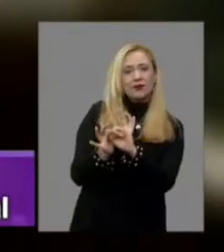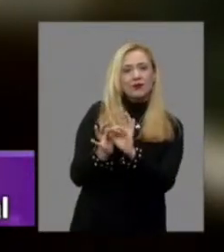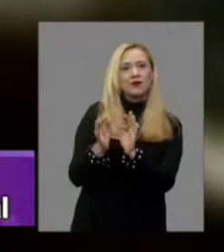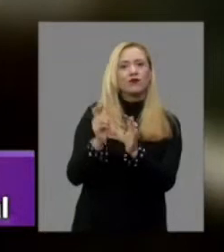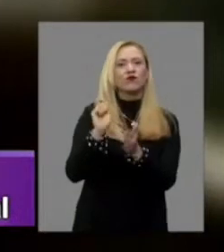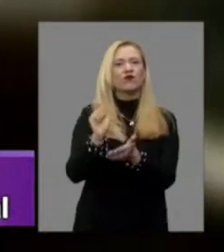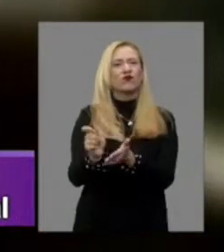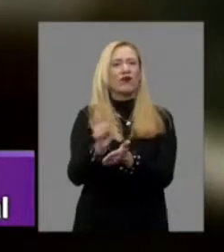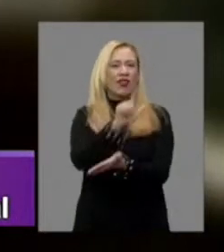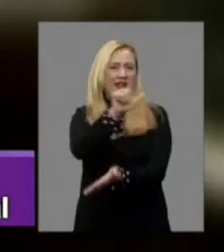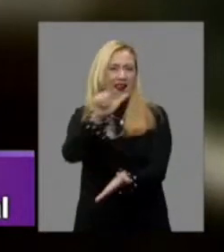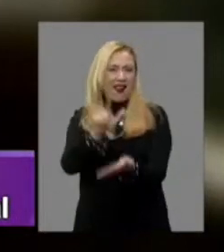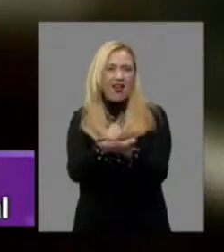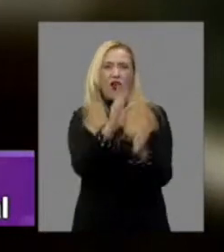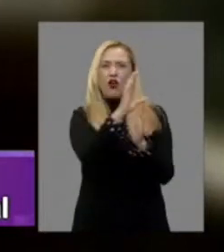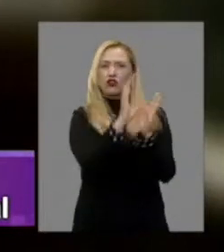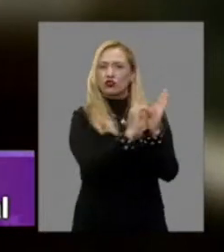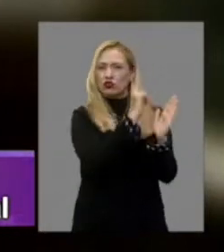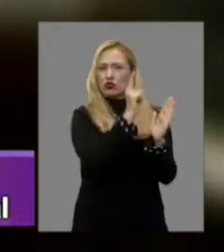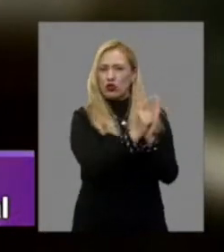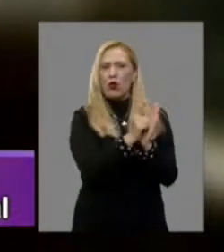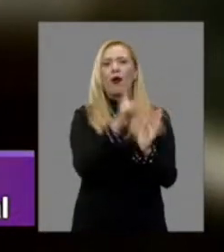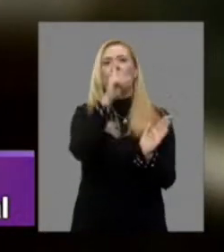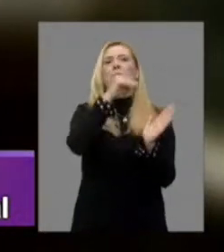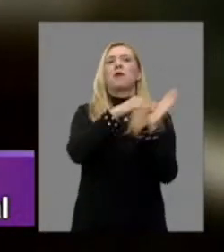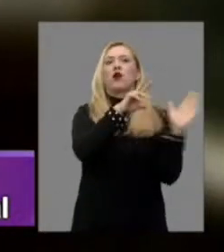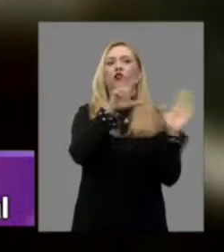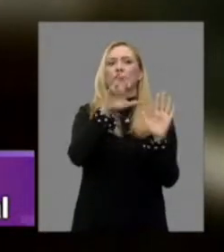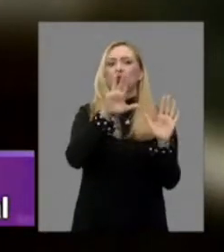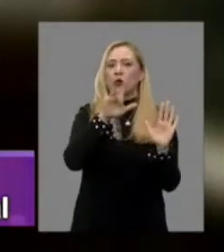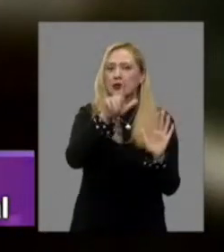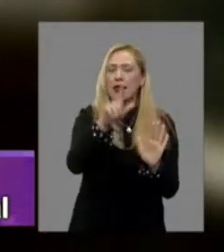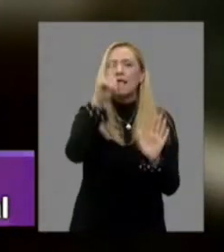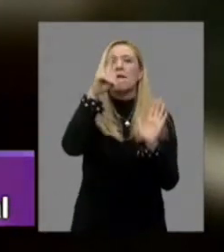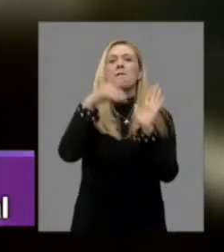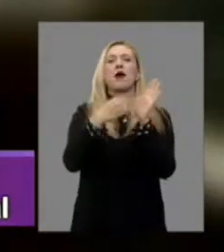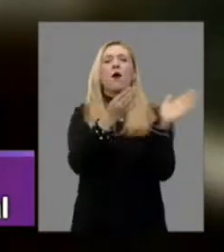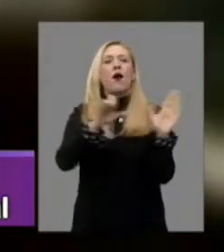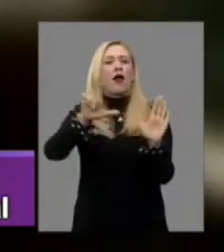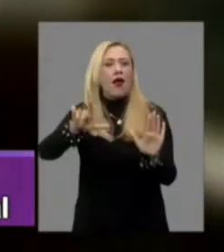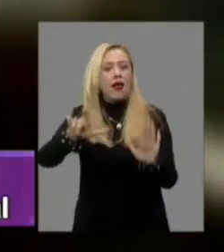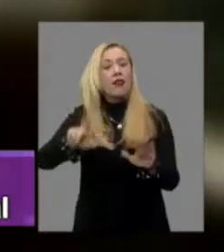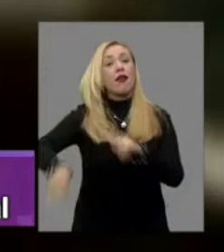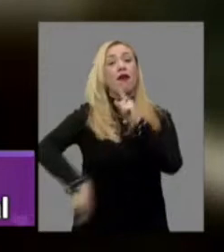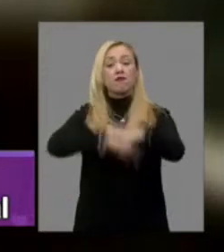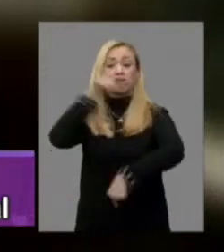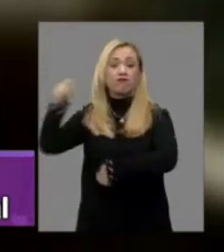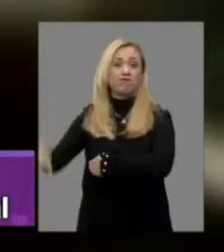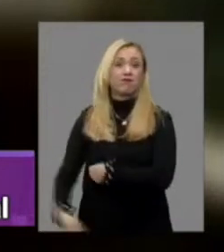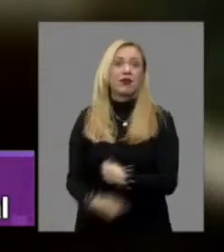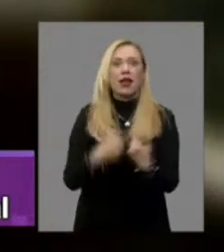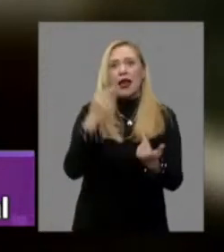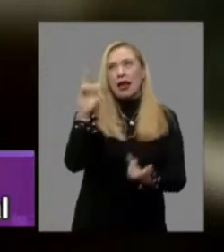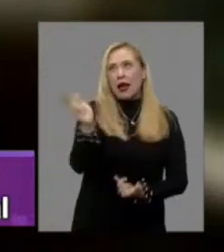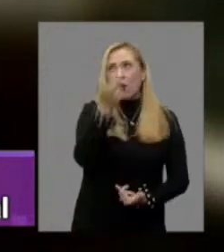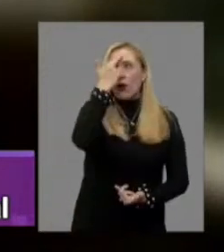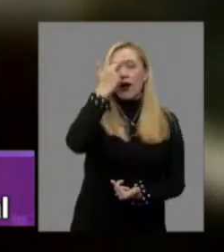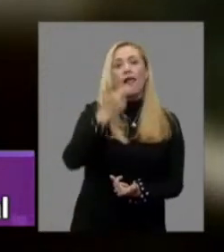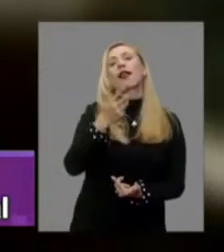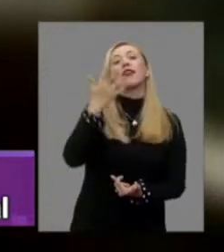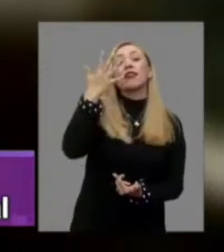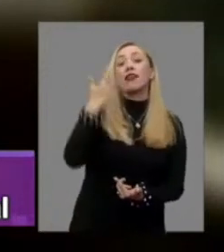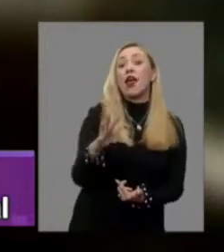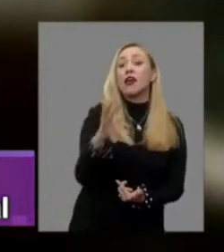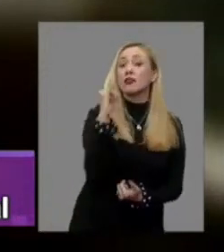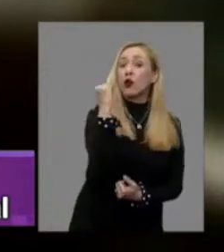documentos constitucionales en nuestro país, ubico la reforma constitucional publicada el 10 de junio de 2011,